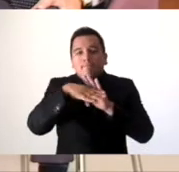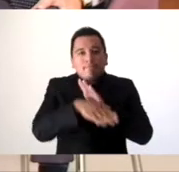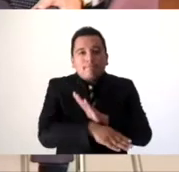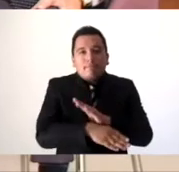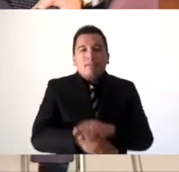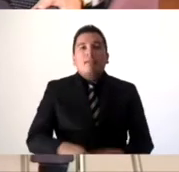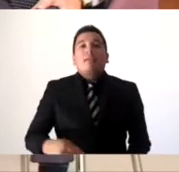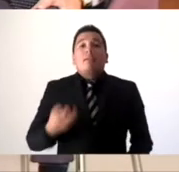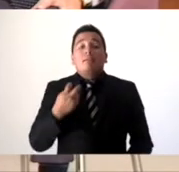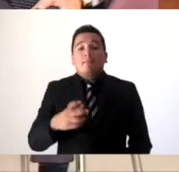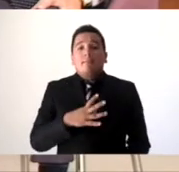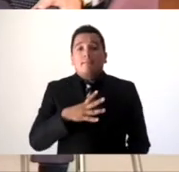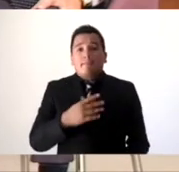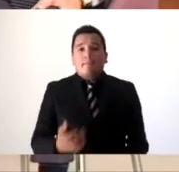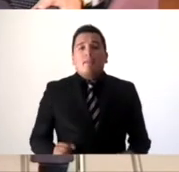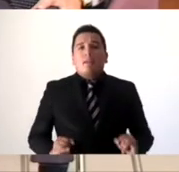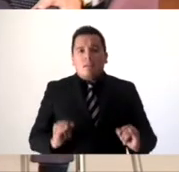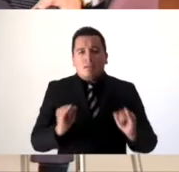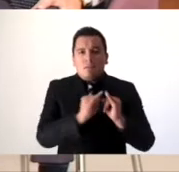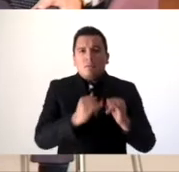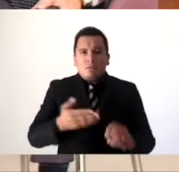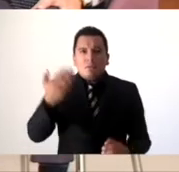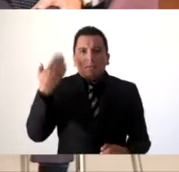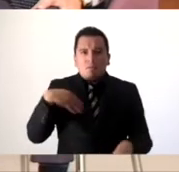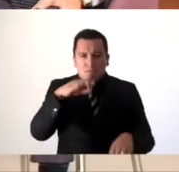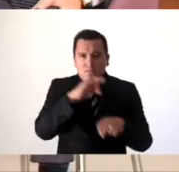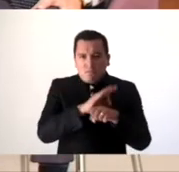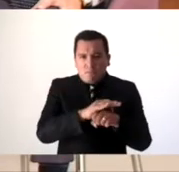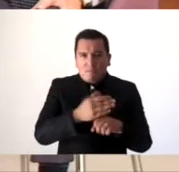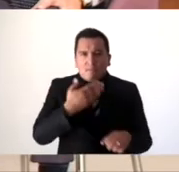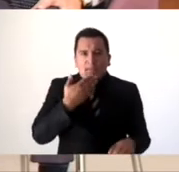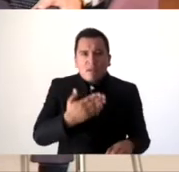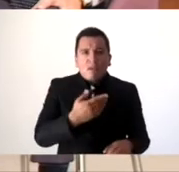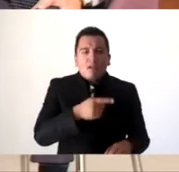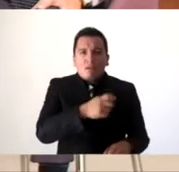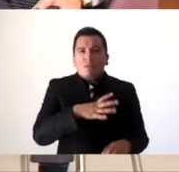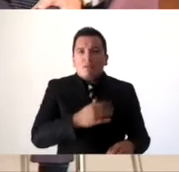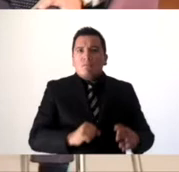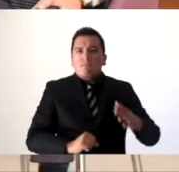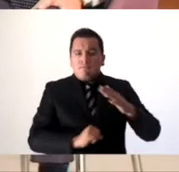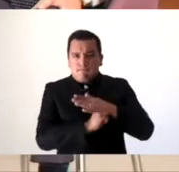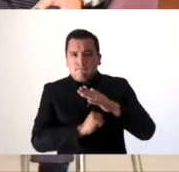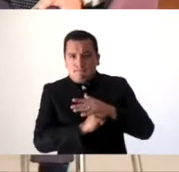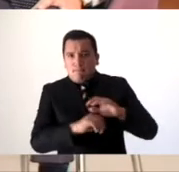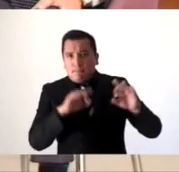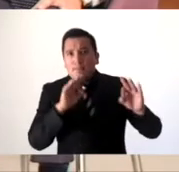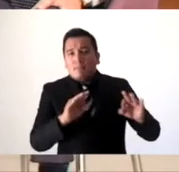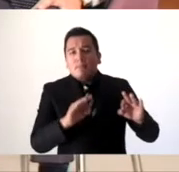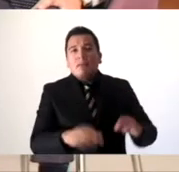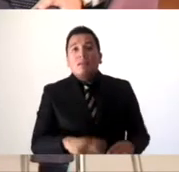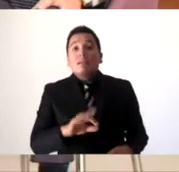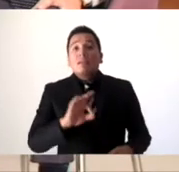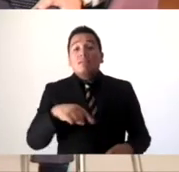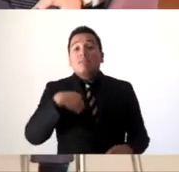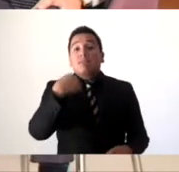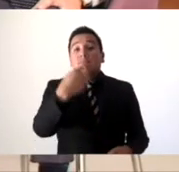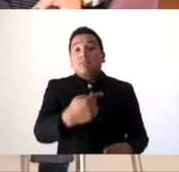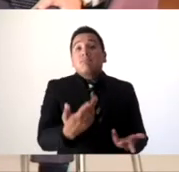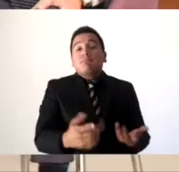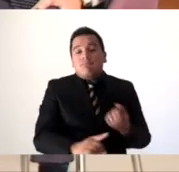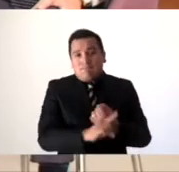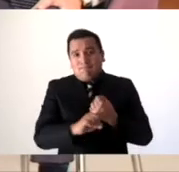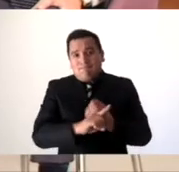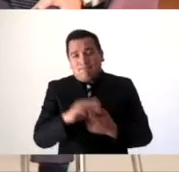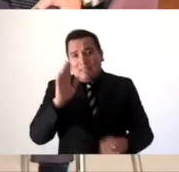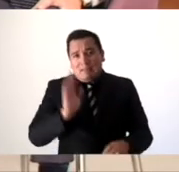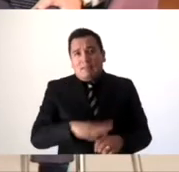descobijando instituciones que nos ha costado trabajo construir, que hoy son sólidas y que el problema es que, bueno, las de salud, si